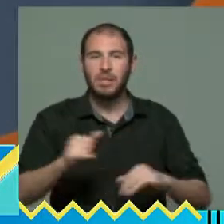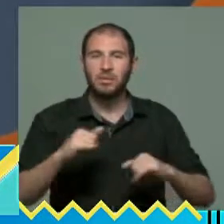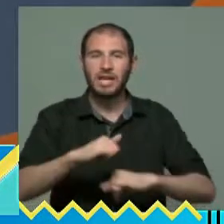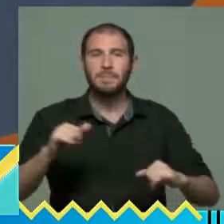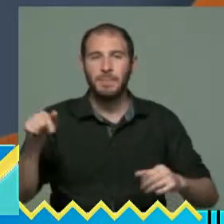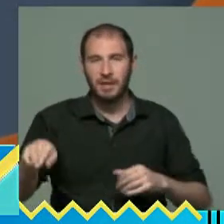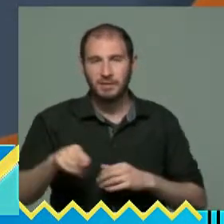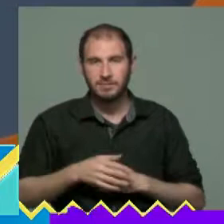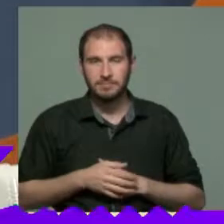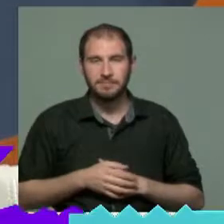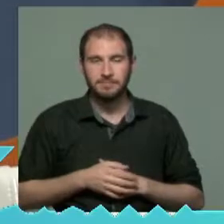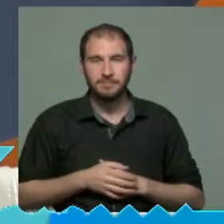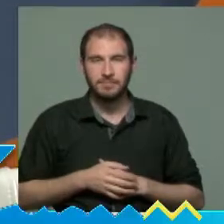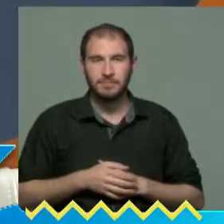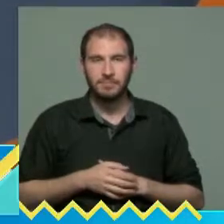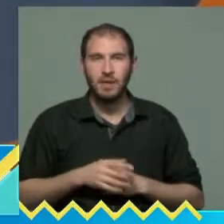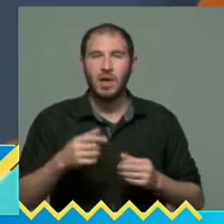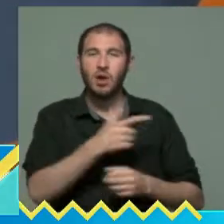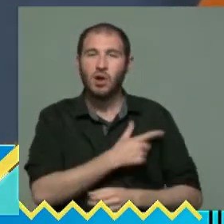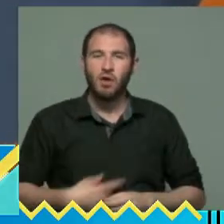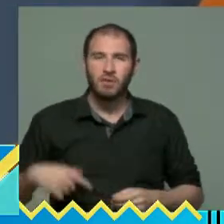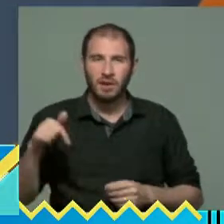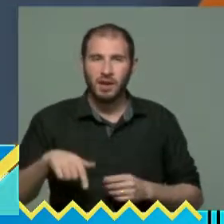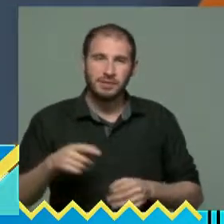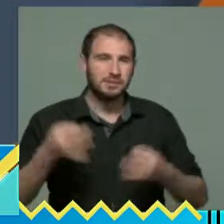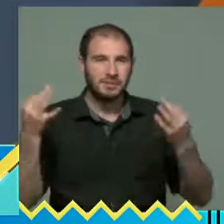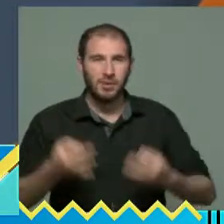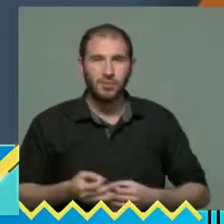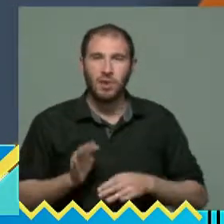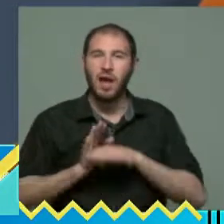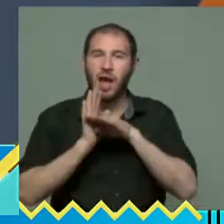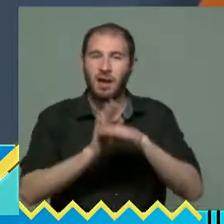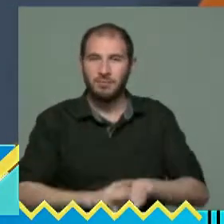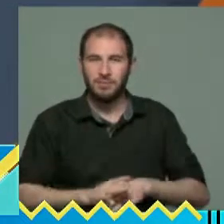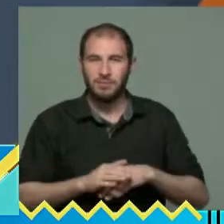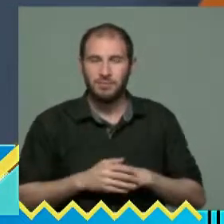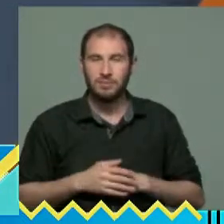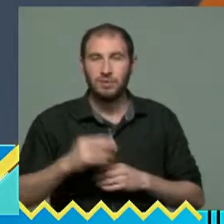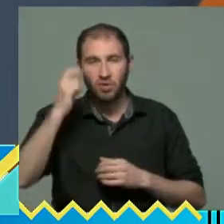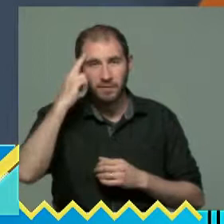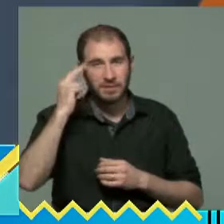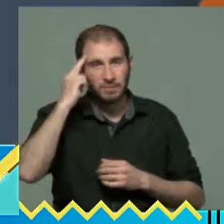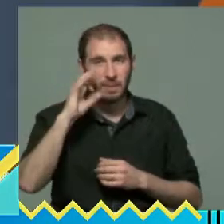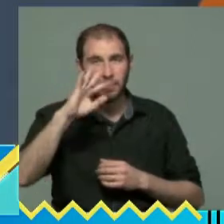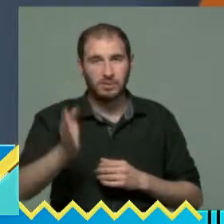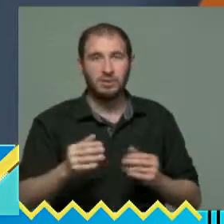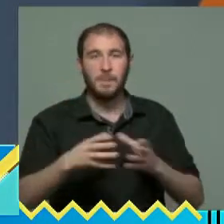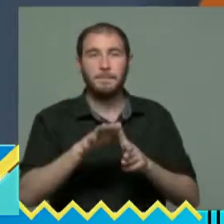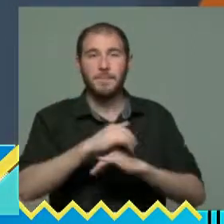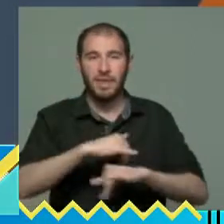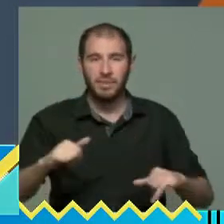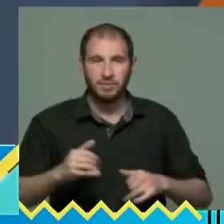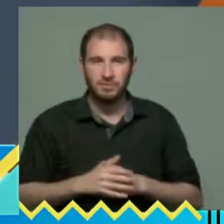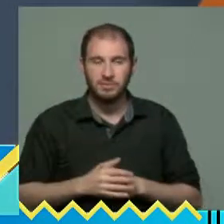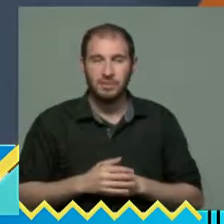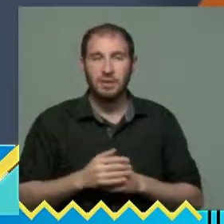campaña. Creo que este gobierno tiene sin duda un respaldo del 99% de los medios de comunicación, lo que